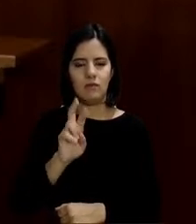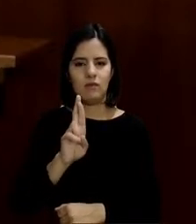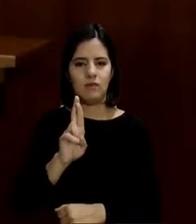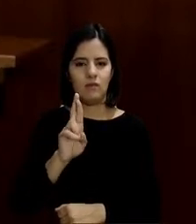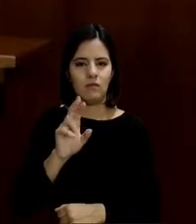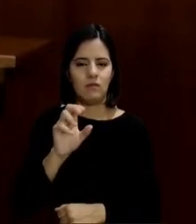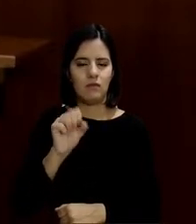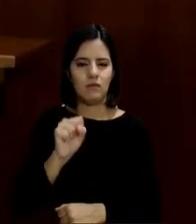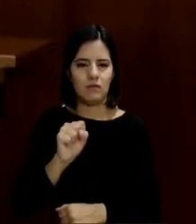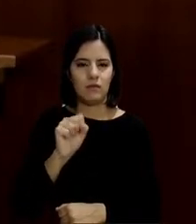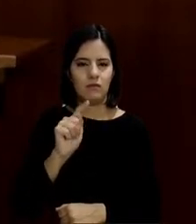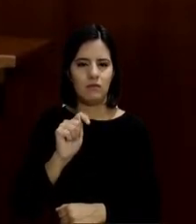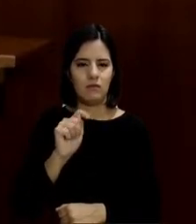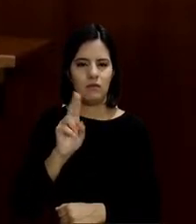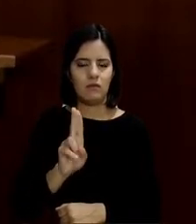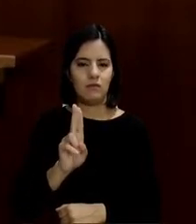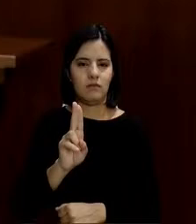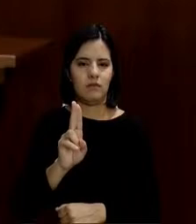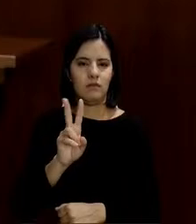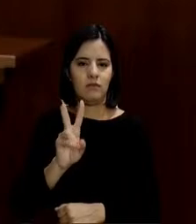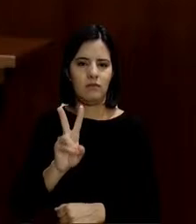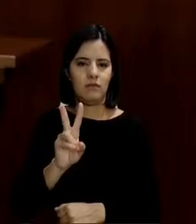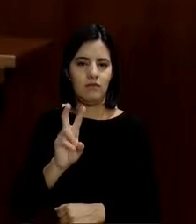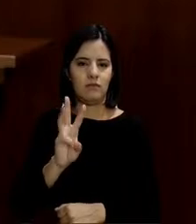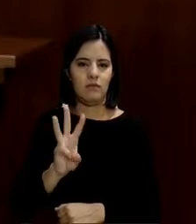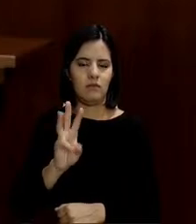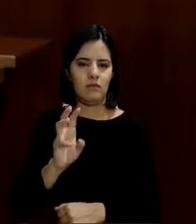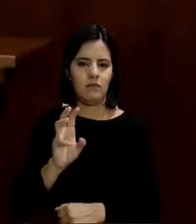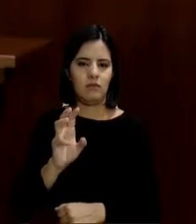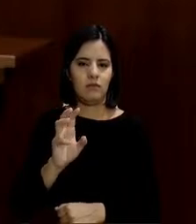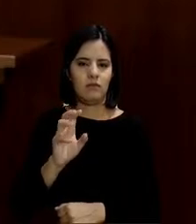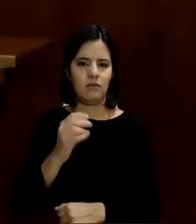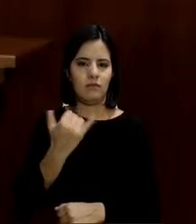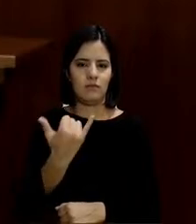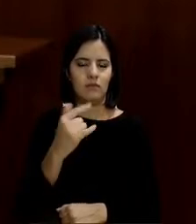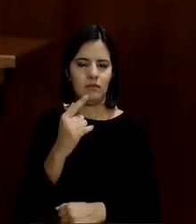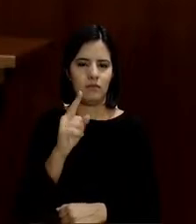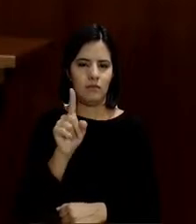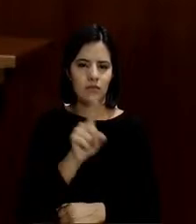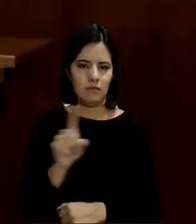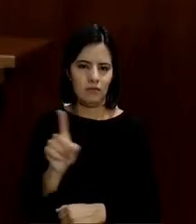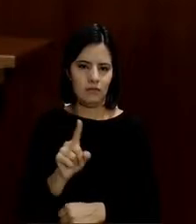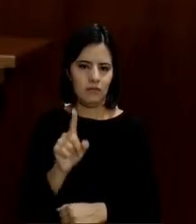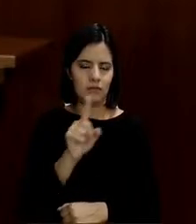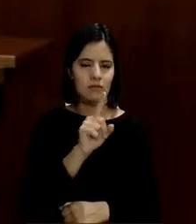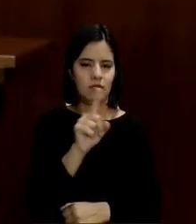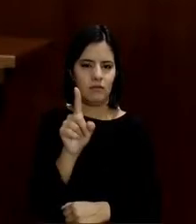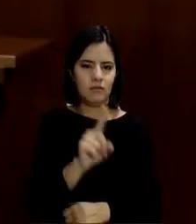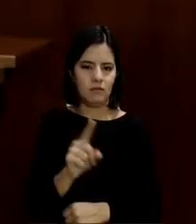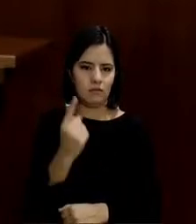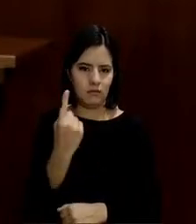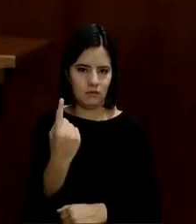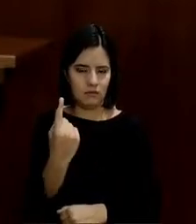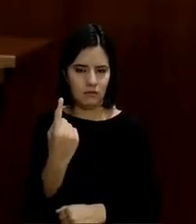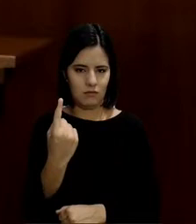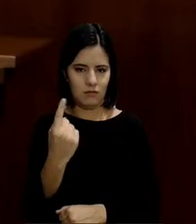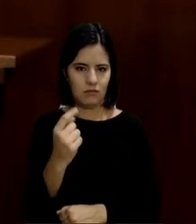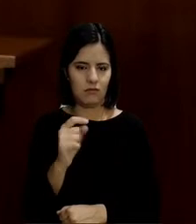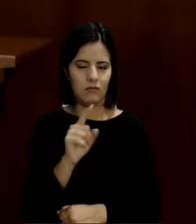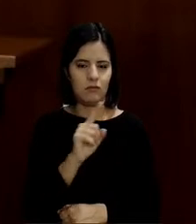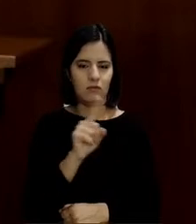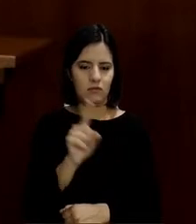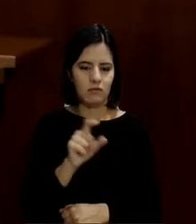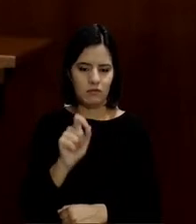R, S, T, U, V, W, Y, Z, Z.1,